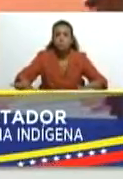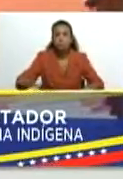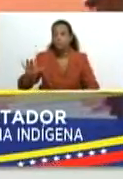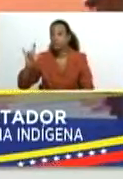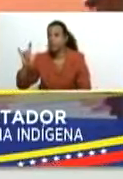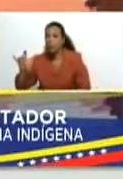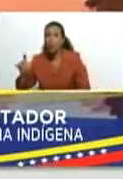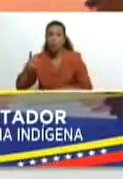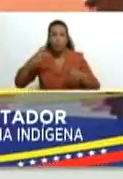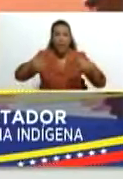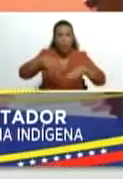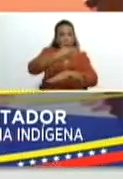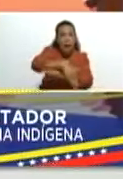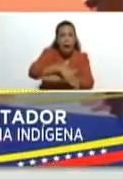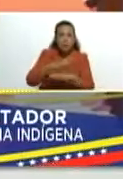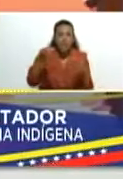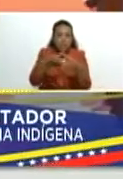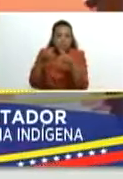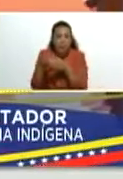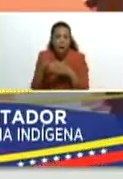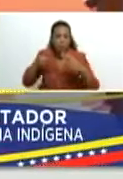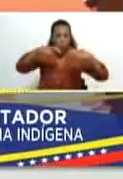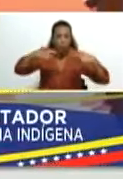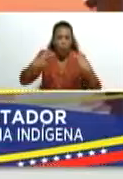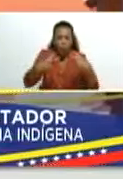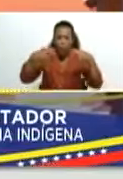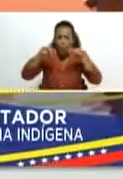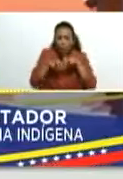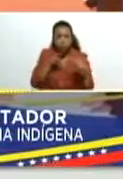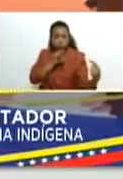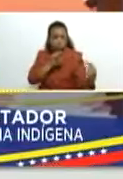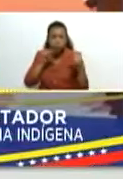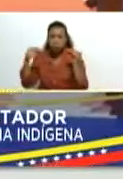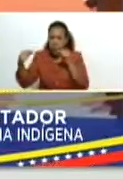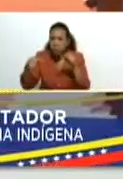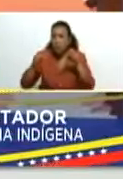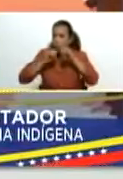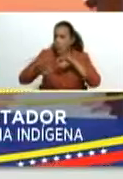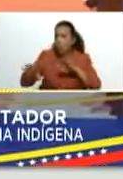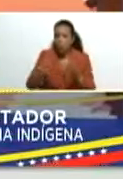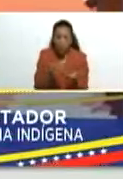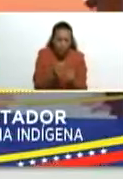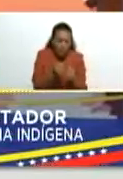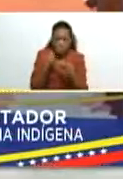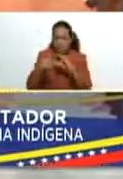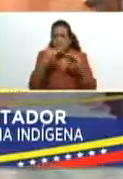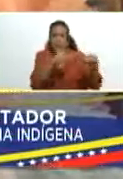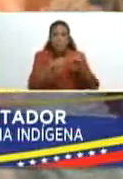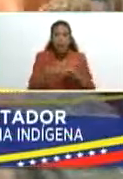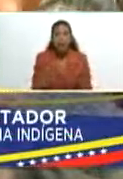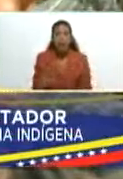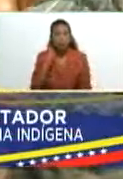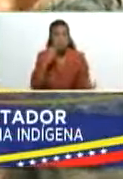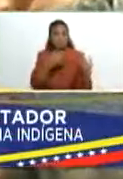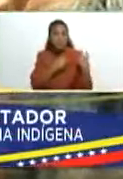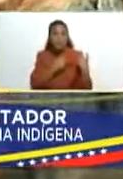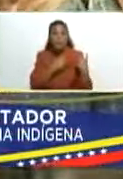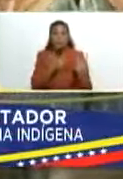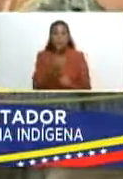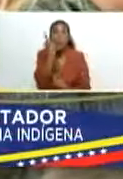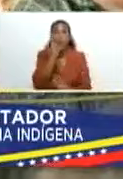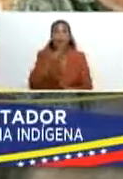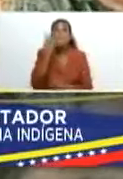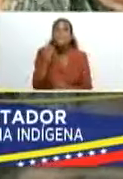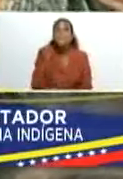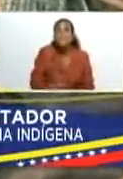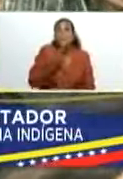redes, calles y paredes, para que lleven la verdad a todo nuestro pueblo, pero fundamentalmente a los niños, niñas, a